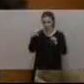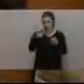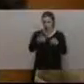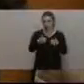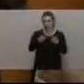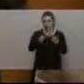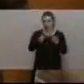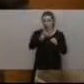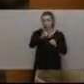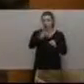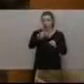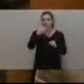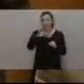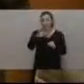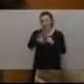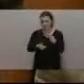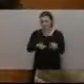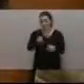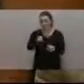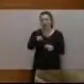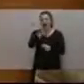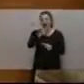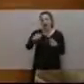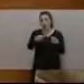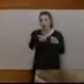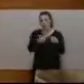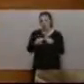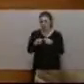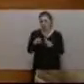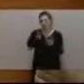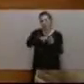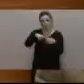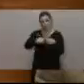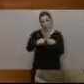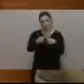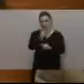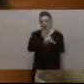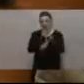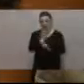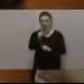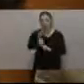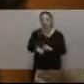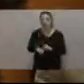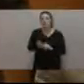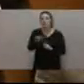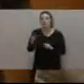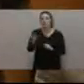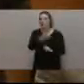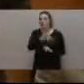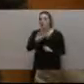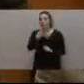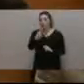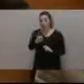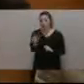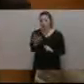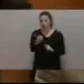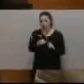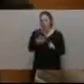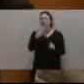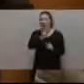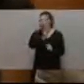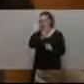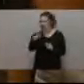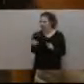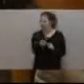conocer, son cada vez más los socios que se incorporan a la misma. Como hecho significativo, queremos destacar el amplio abanico de edad de